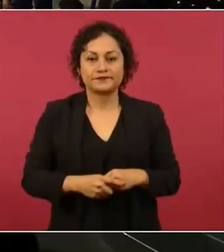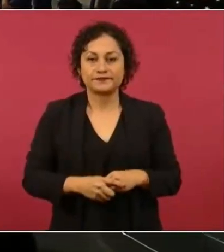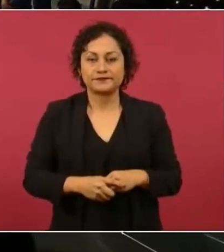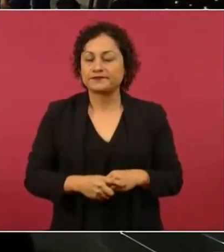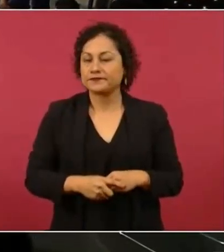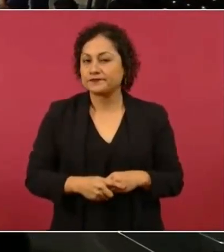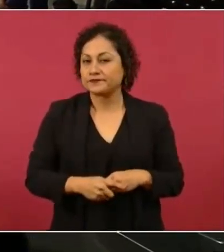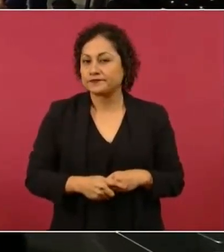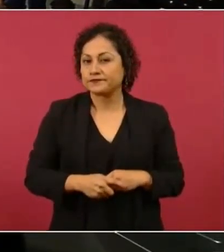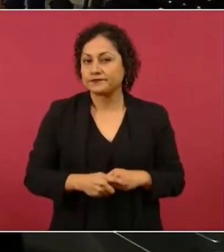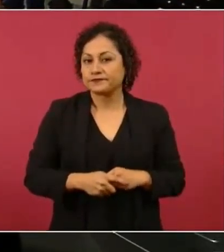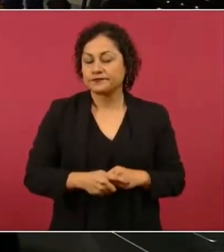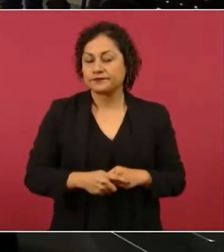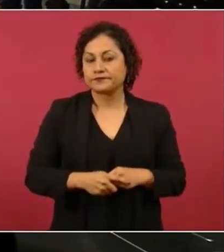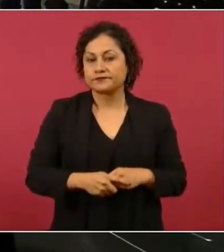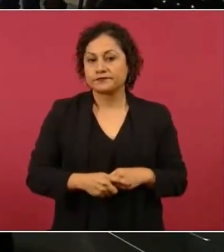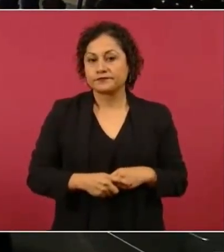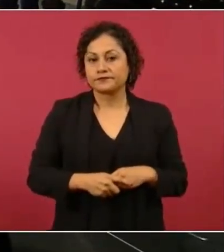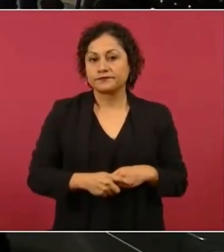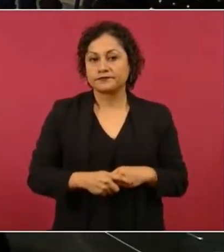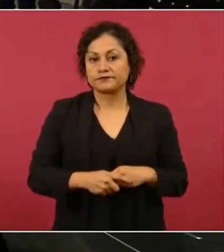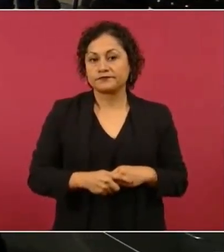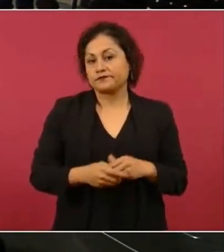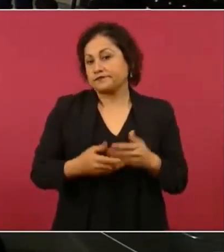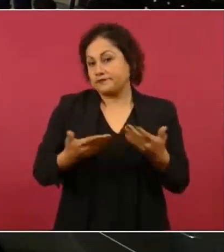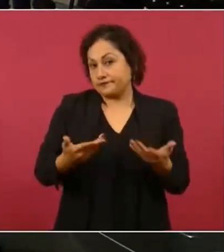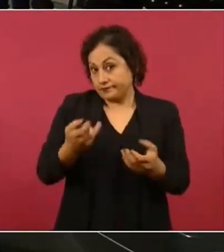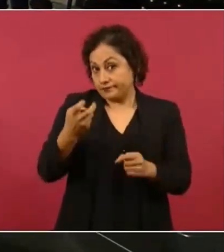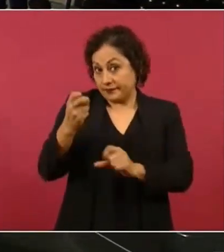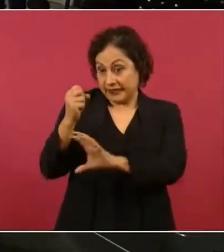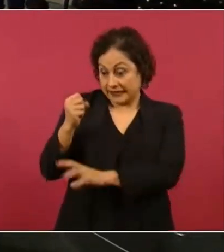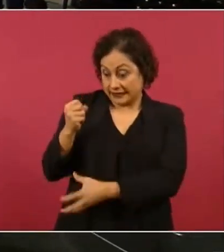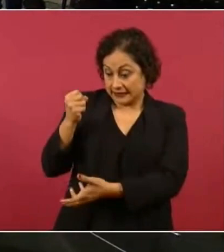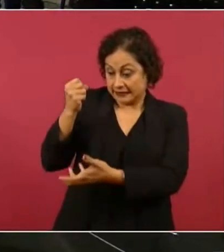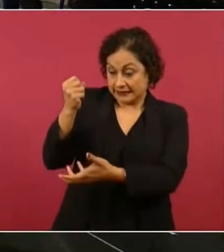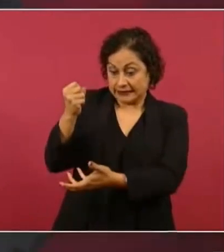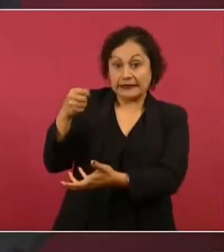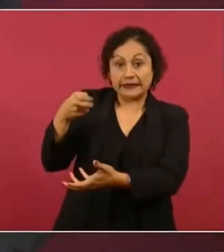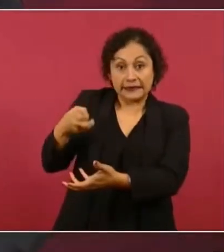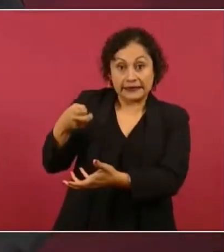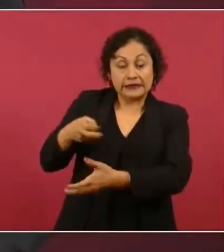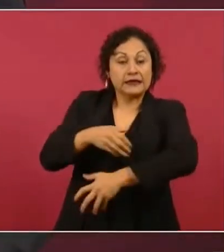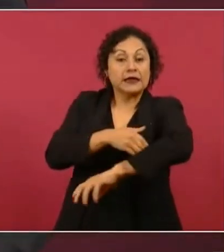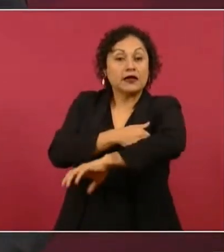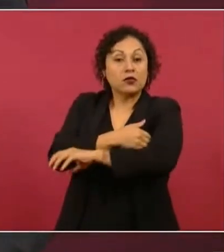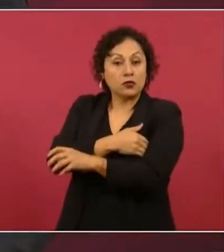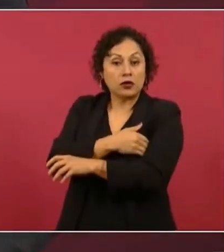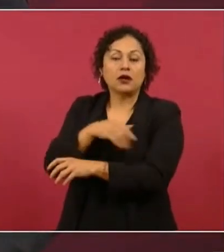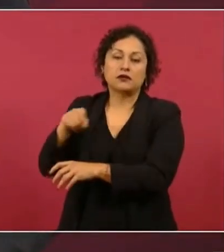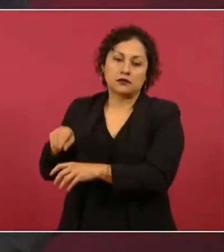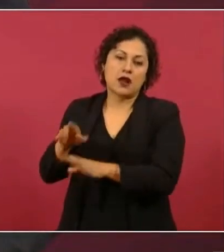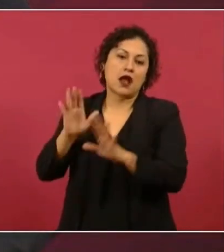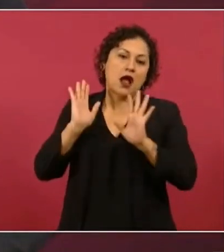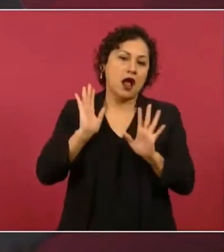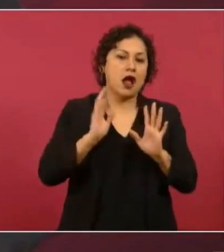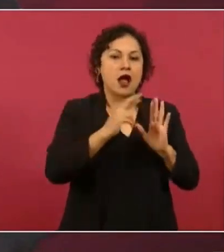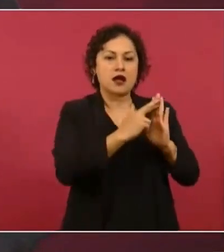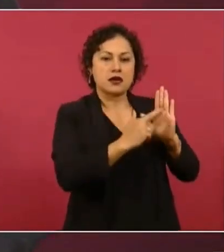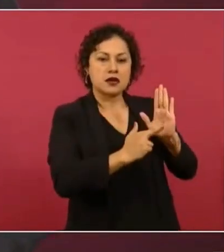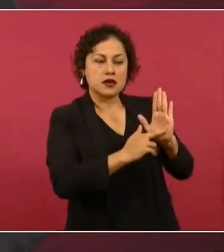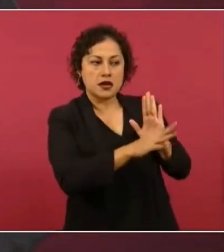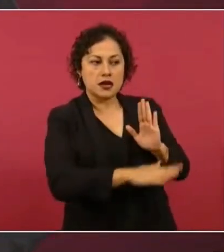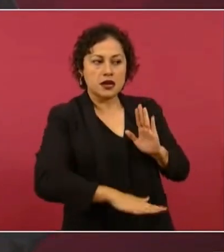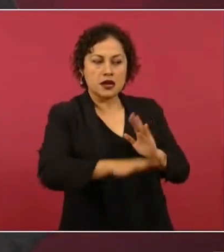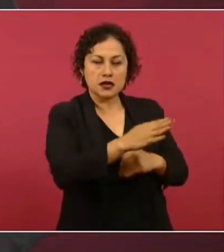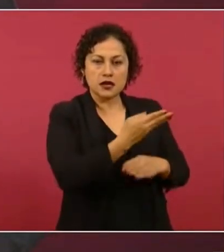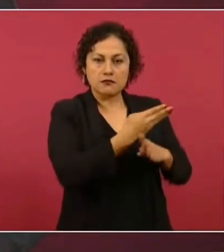¿Perdón? ¿Habrá auditoría de los fideicomisos? Pues los fideicomisos se rigen por las reglas del mercado financiero. Primero hay que ver